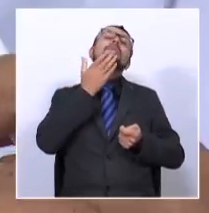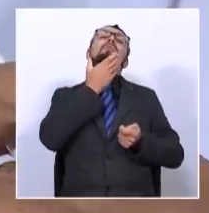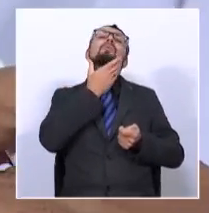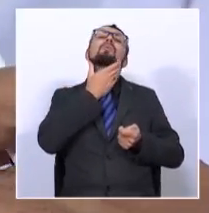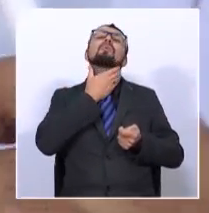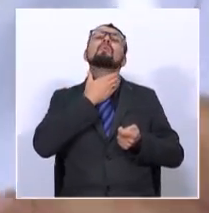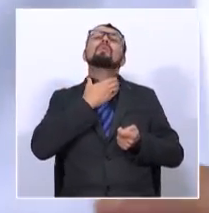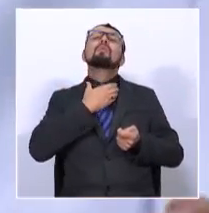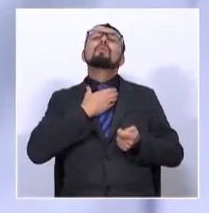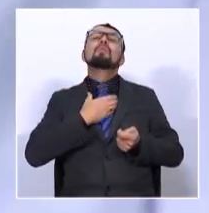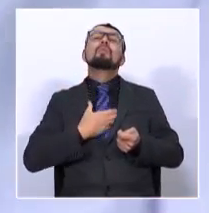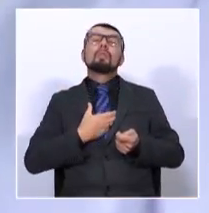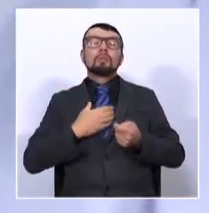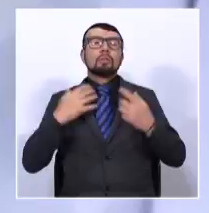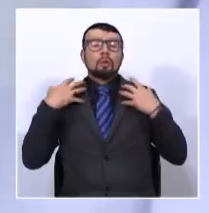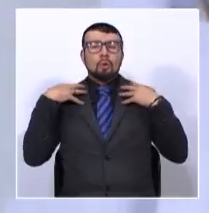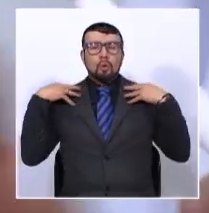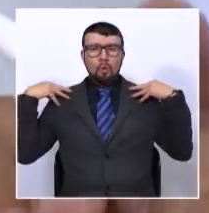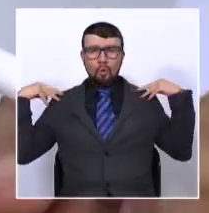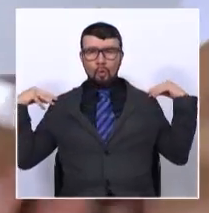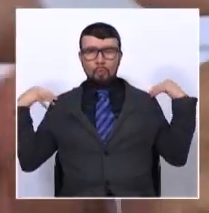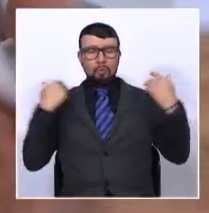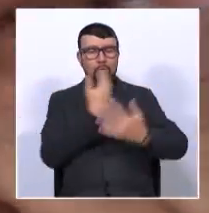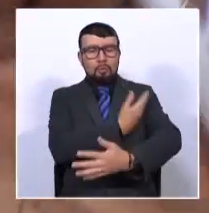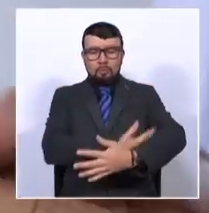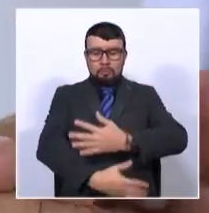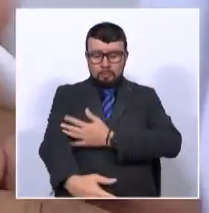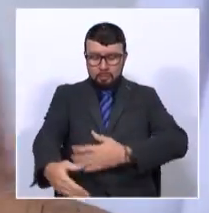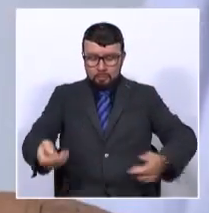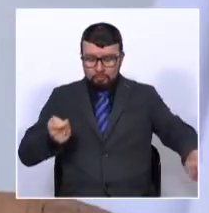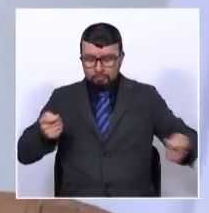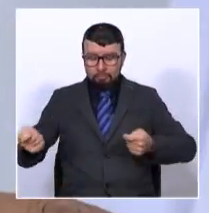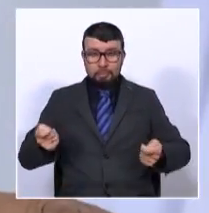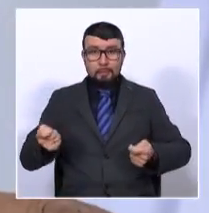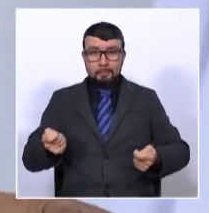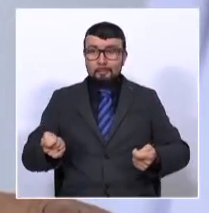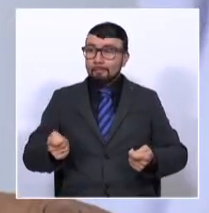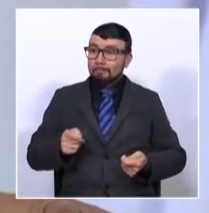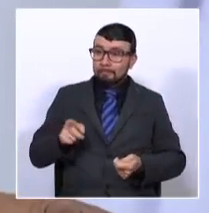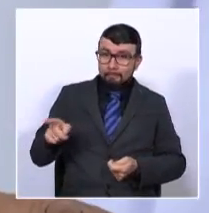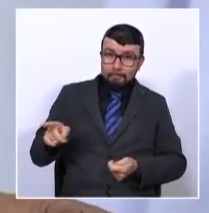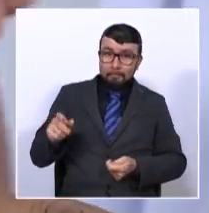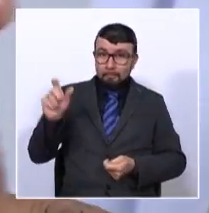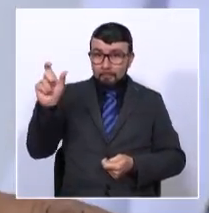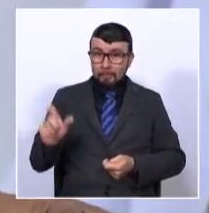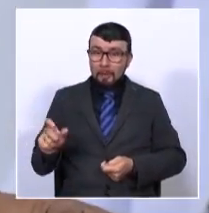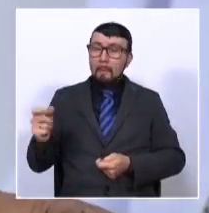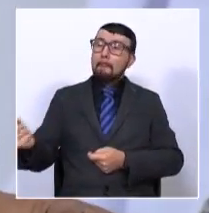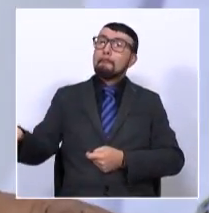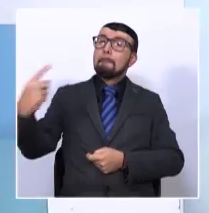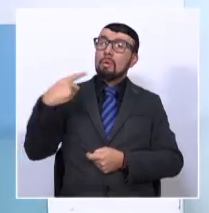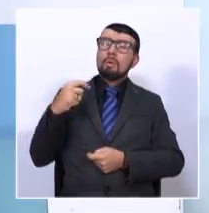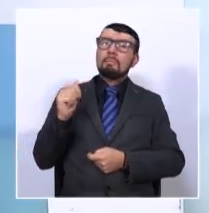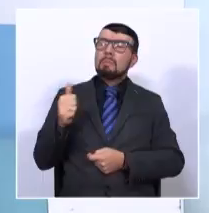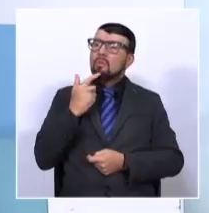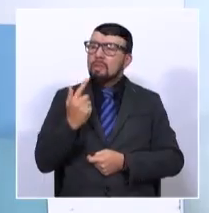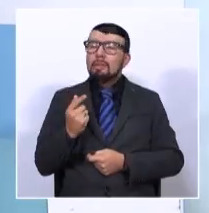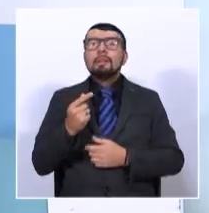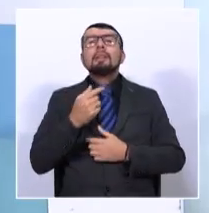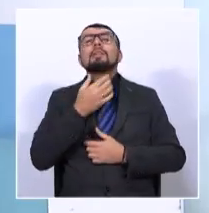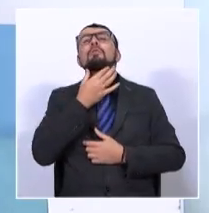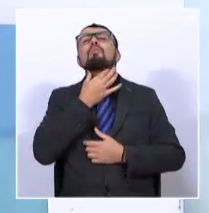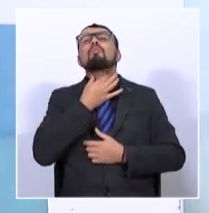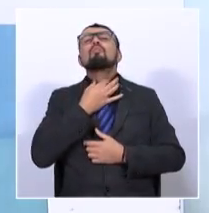cuello, hombro, miembros superiores. En la pregunta de la televidente, ella habla es de las cuerdas